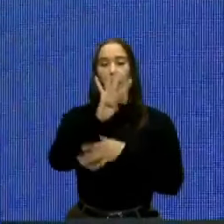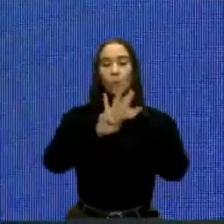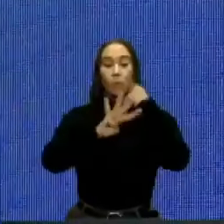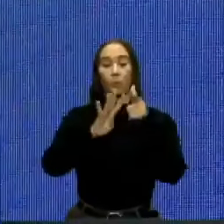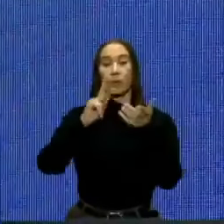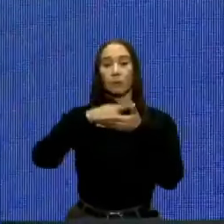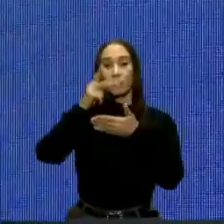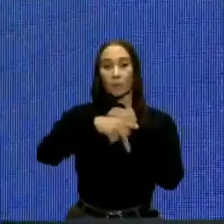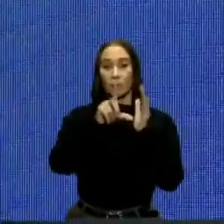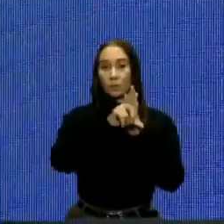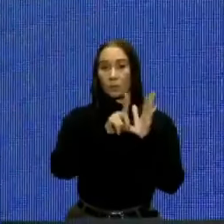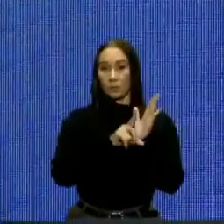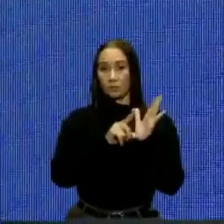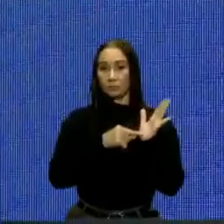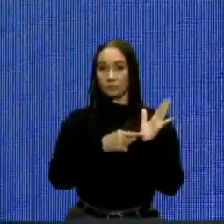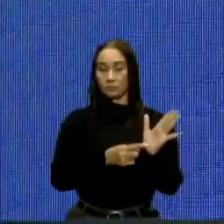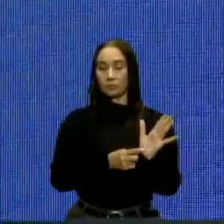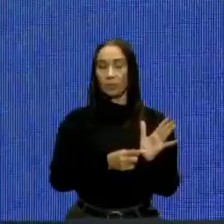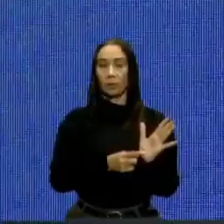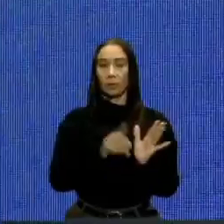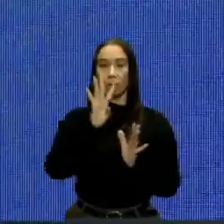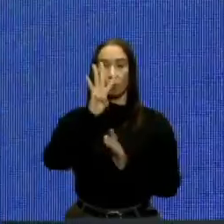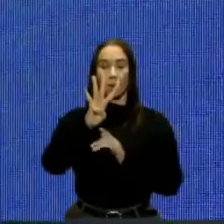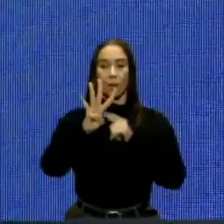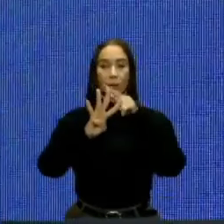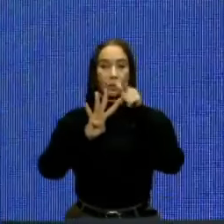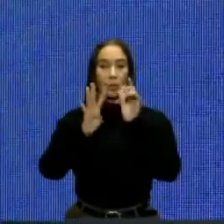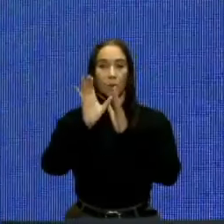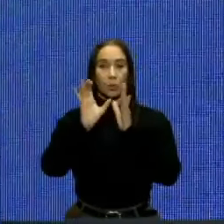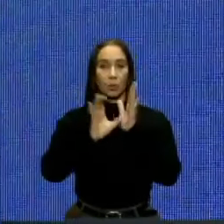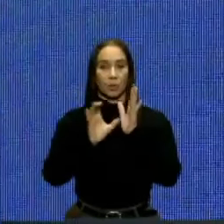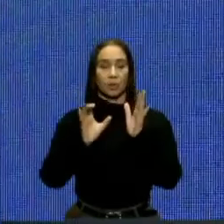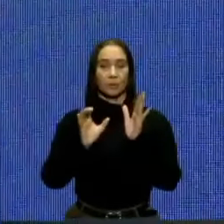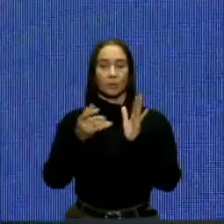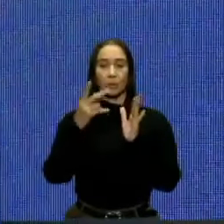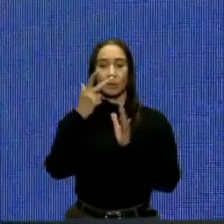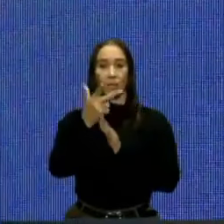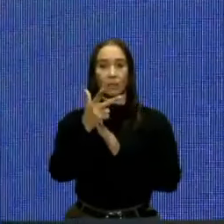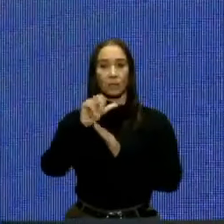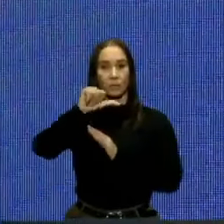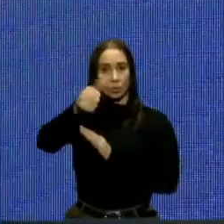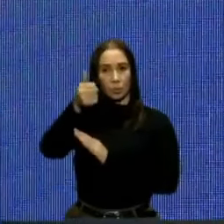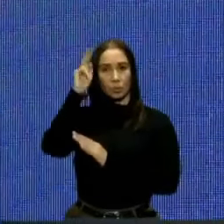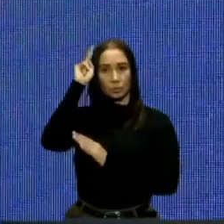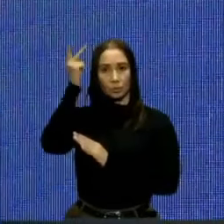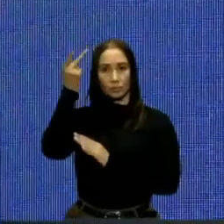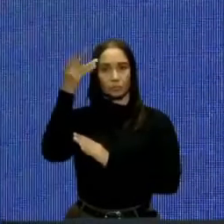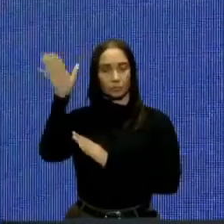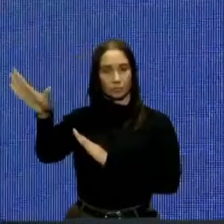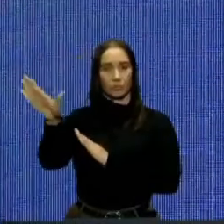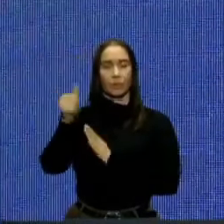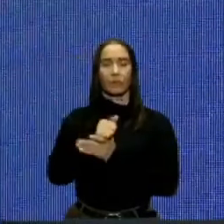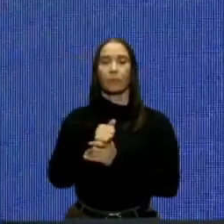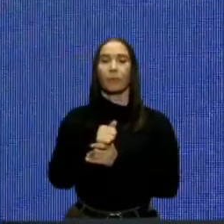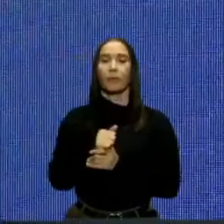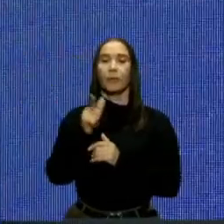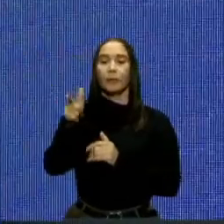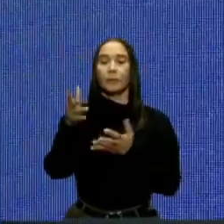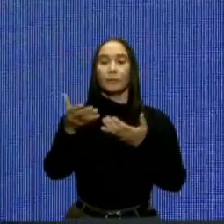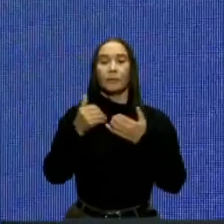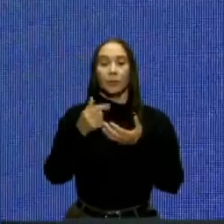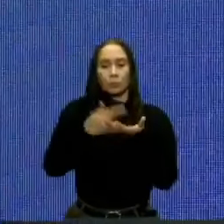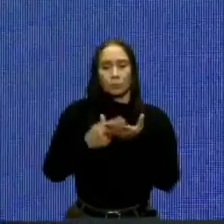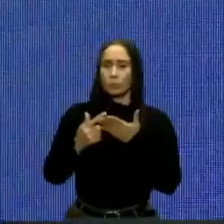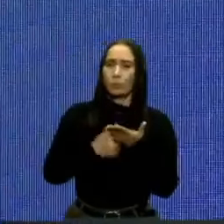4 proyectos de leyes por 4 congresistas, 3 de ellos de la oposición, que estaban, que lo